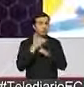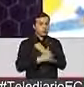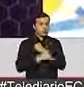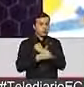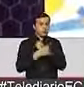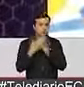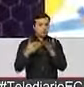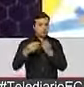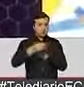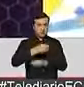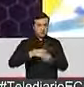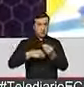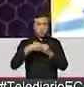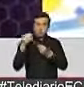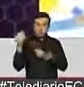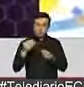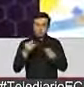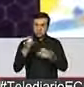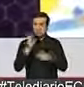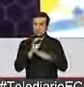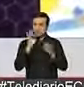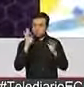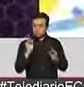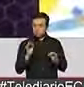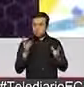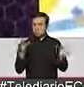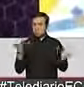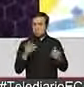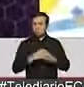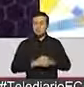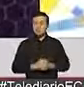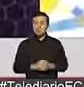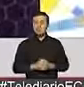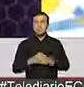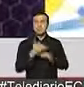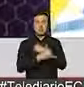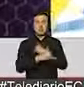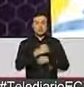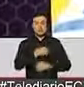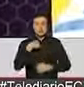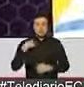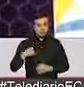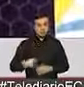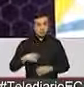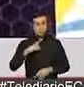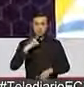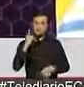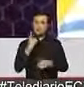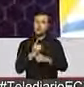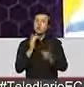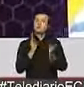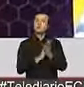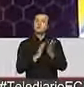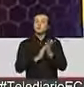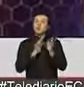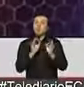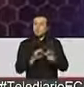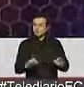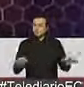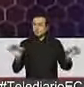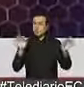la inversión extranjera directa del Ecuador, sino también ha sido un socio importante